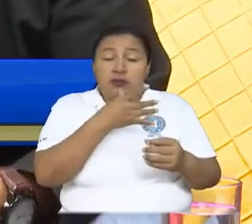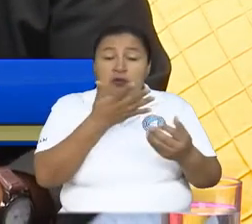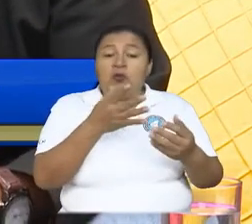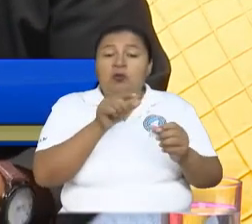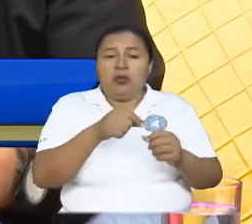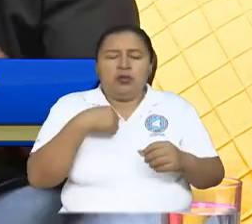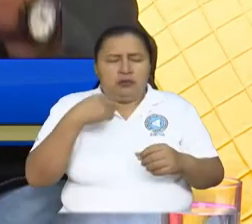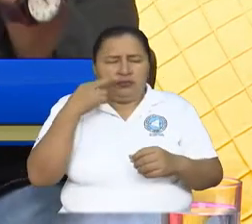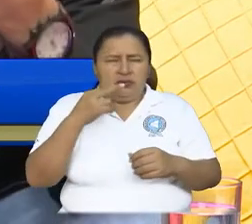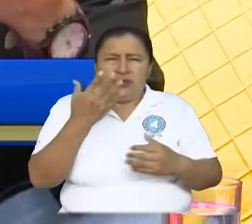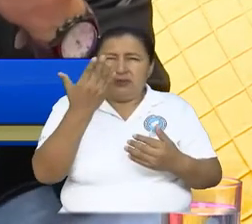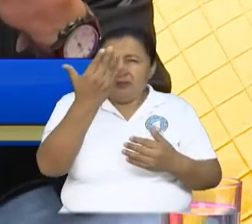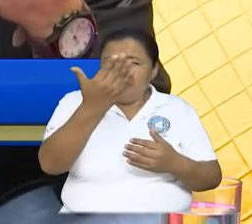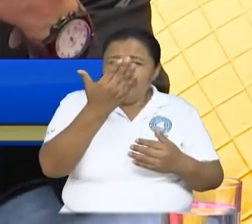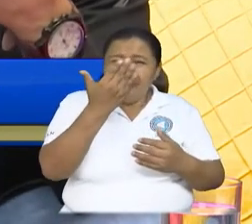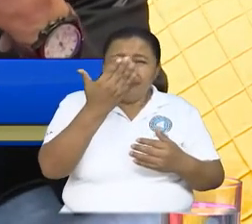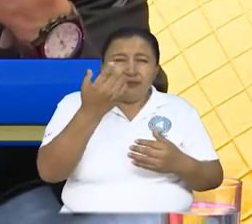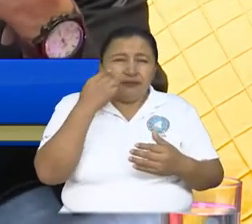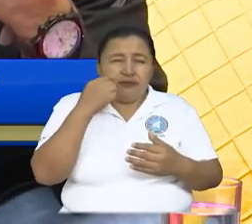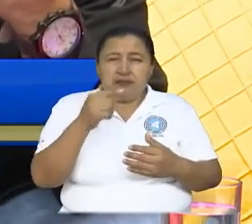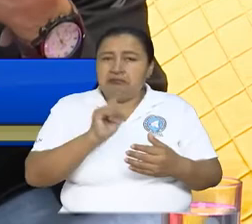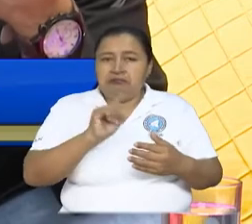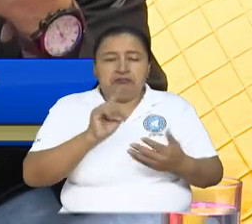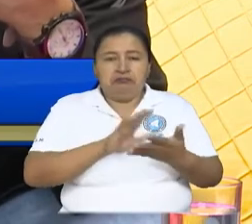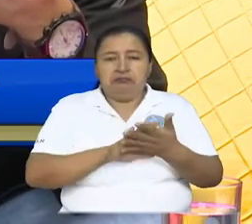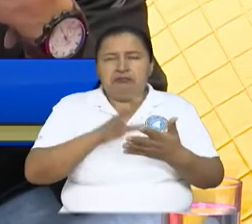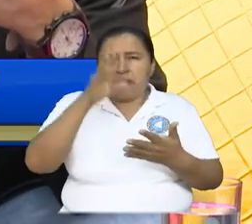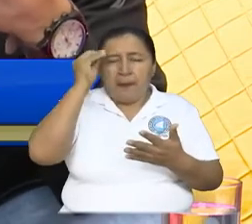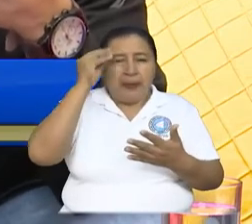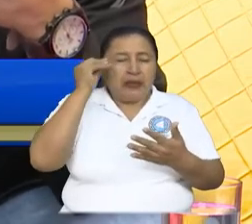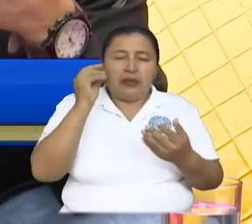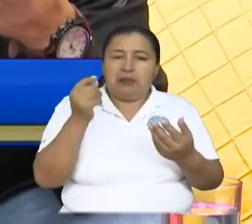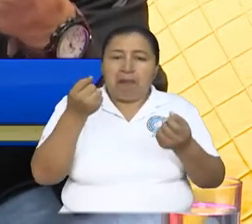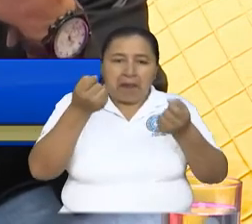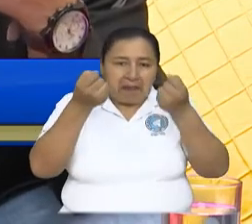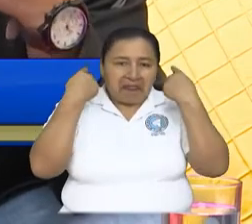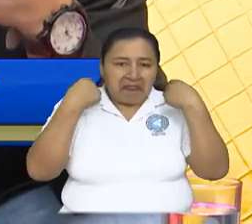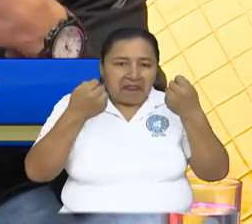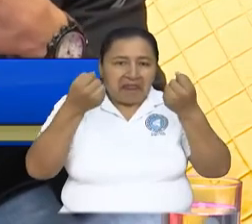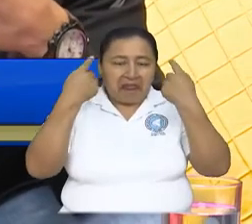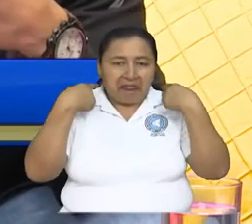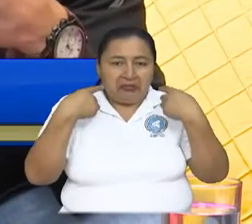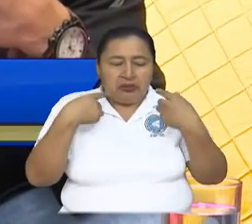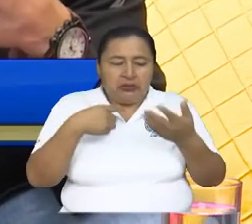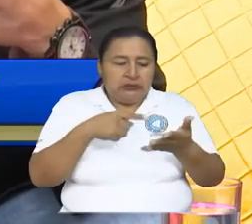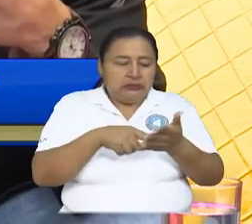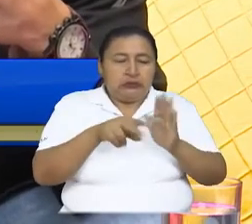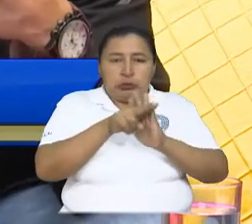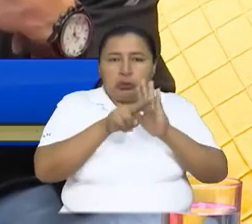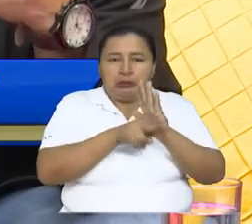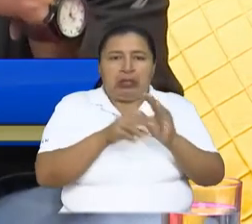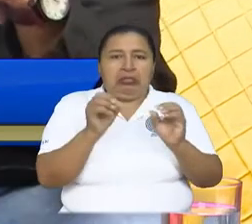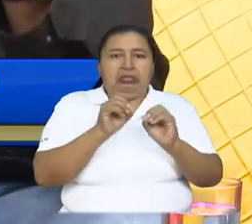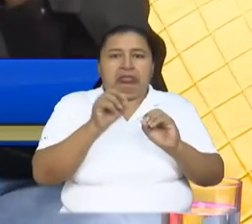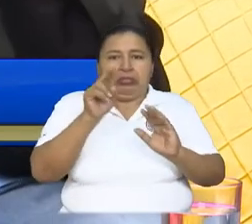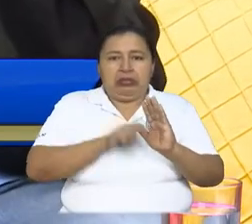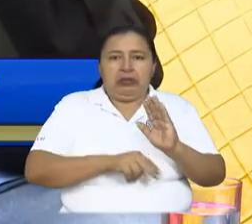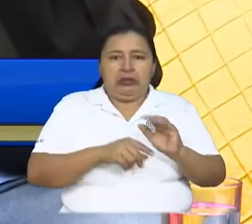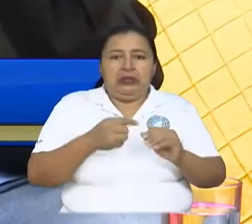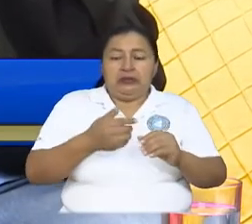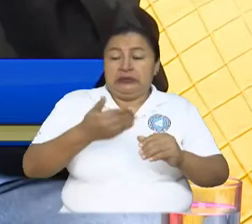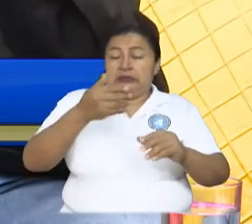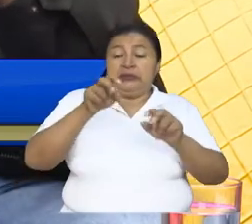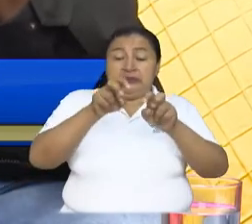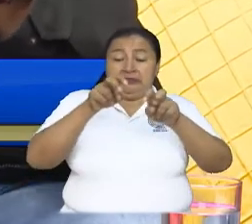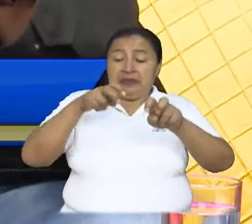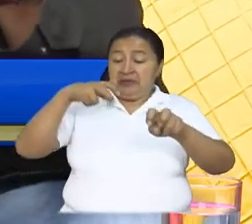gente me da que no que no están digamos captando mucho que están saliendo mal en los exámenes se sientan al fondo